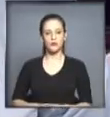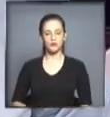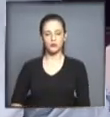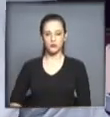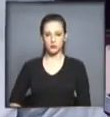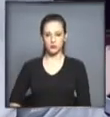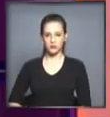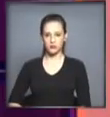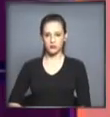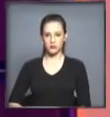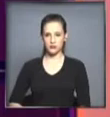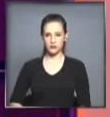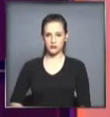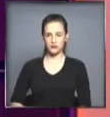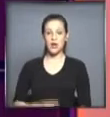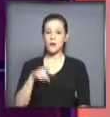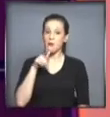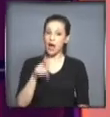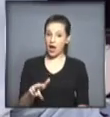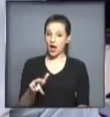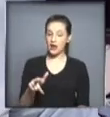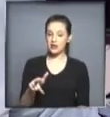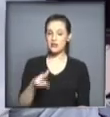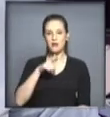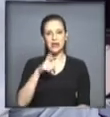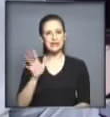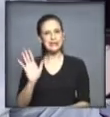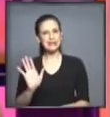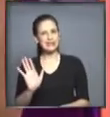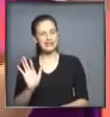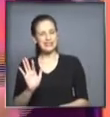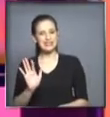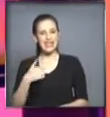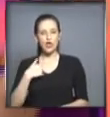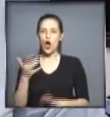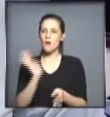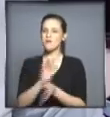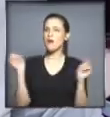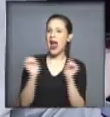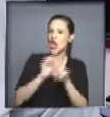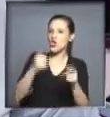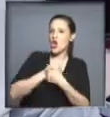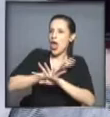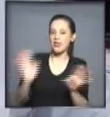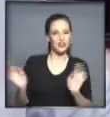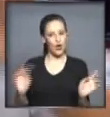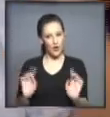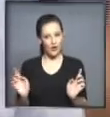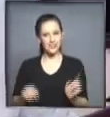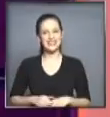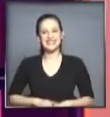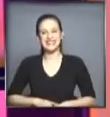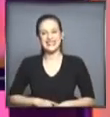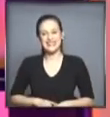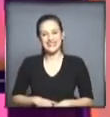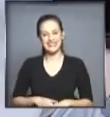pero te vas a sorprender un poquito. Bueno, a ver. No, me parece que igual, porque no sé, me tenés tildada como que soy malísima, que no quiero a nadie, pero no es tan así. Usted da esa